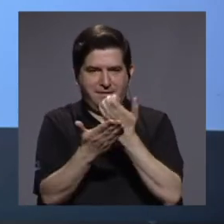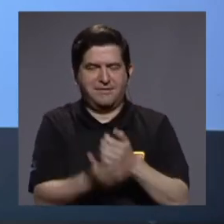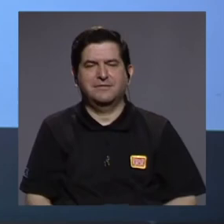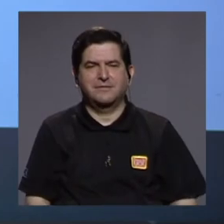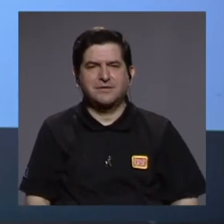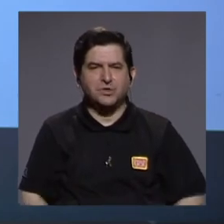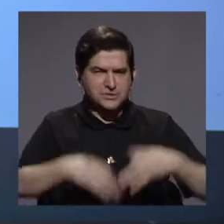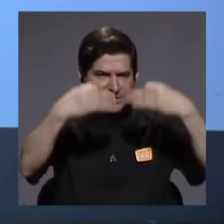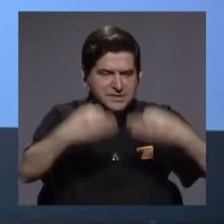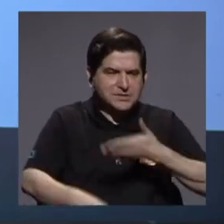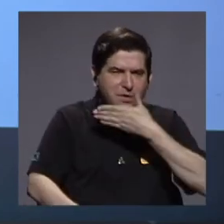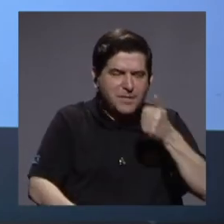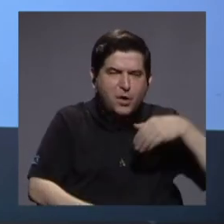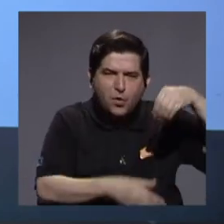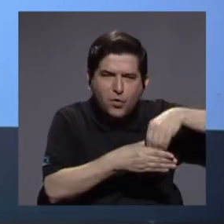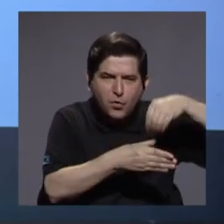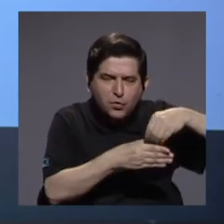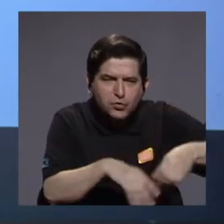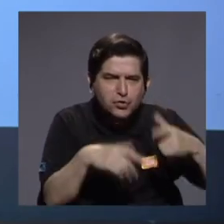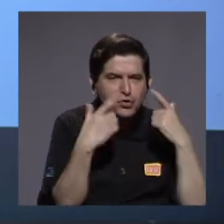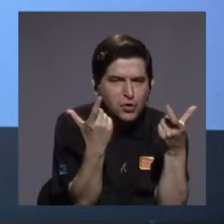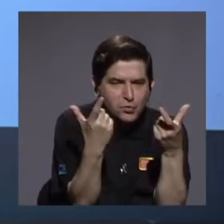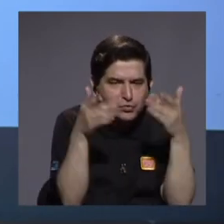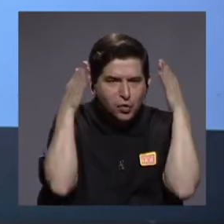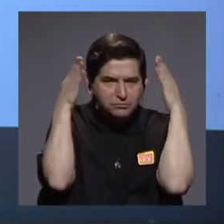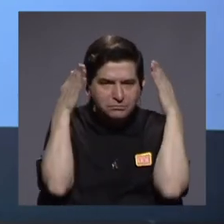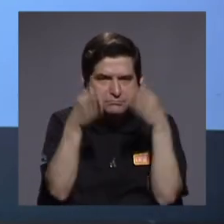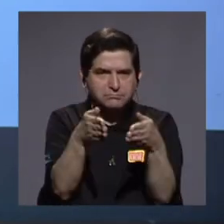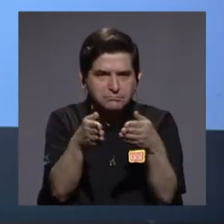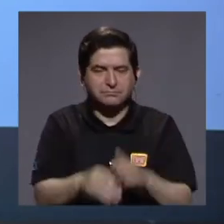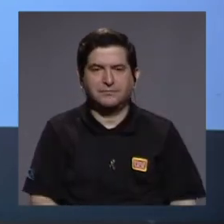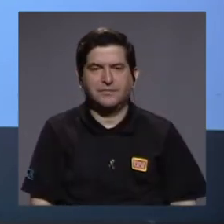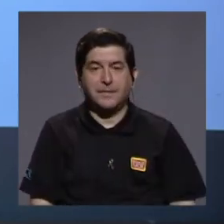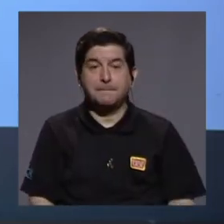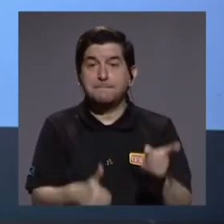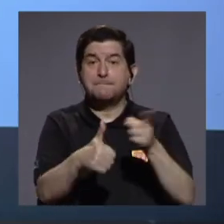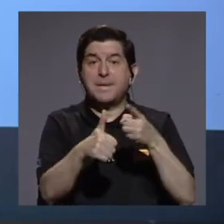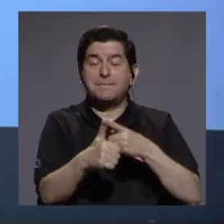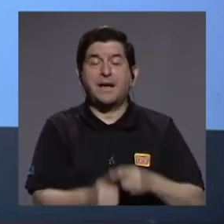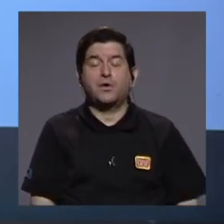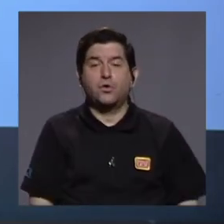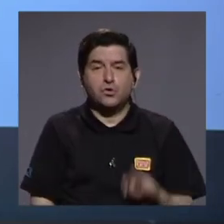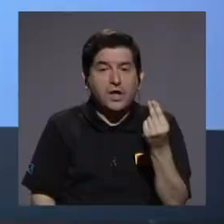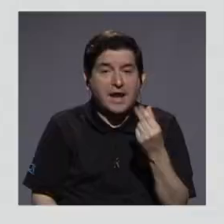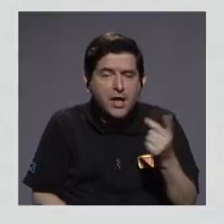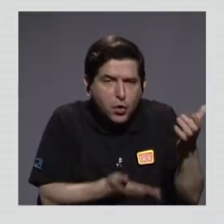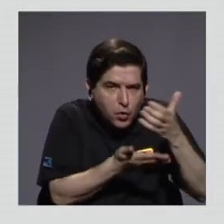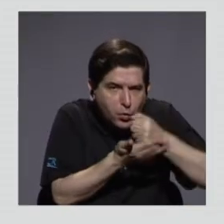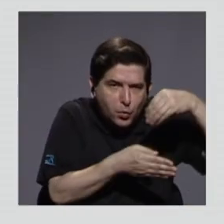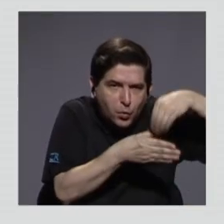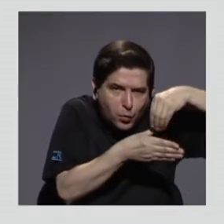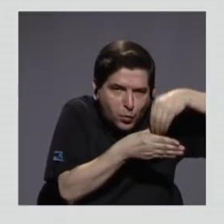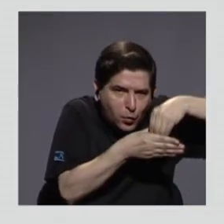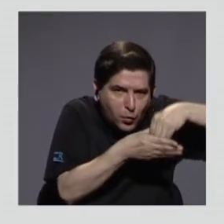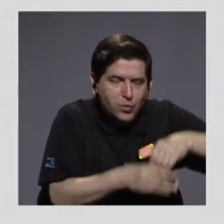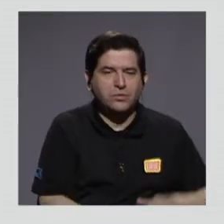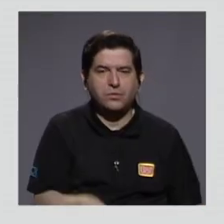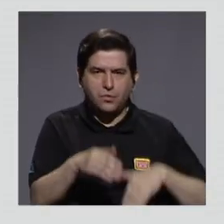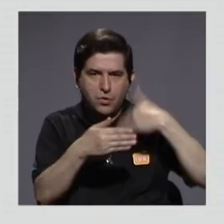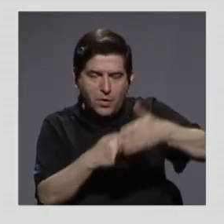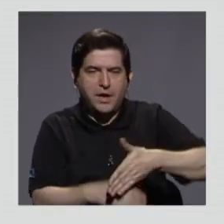para mejorar la contribución del capital tiene que ir enfocadas a generar en primer lugar más ahorros y por otro lugar